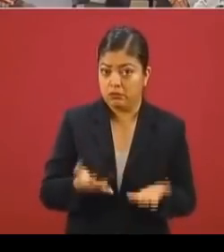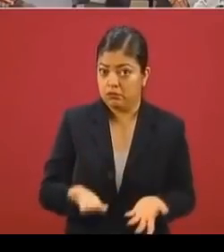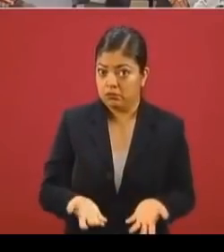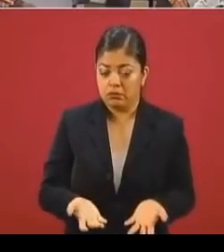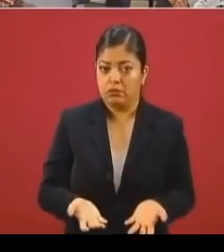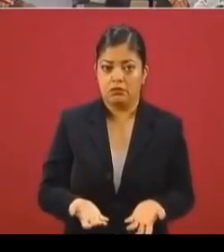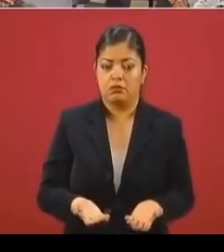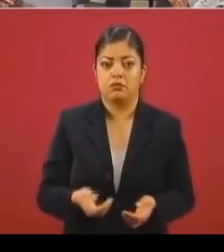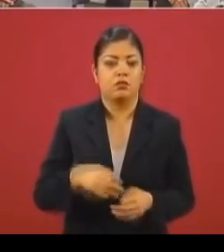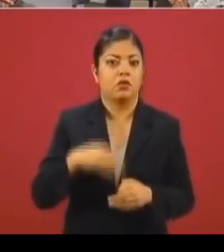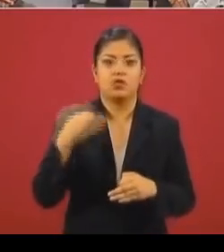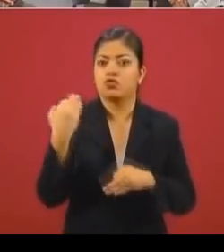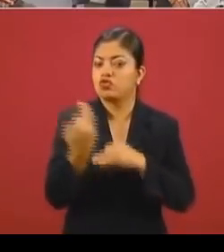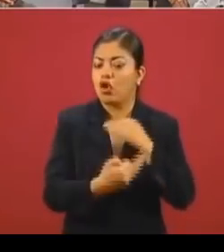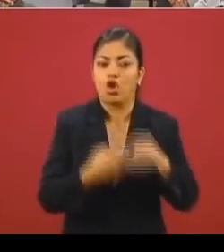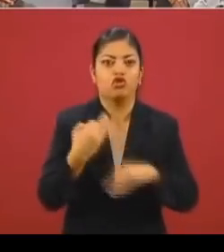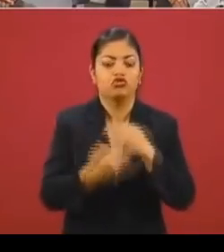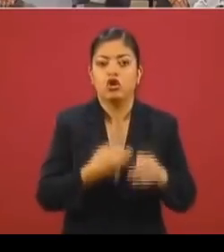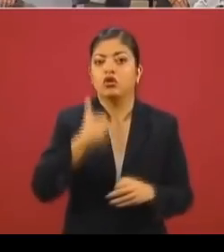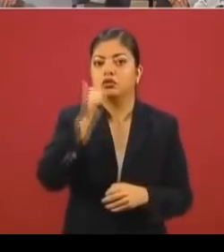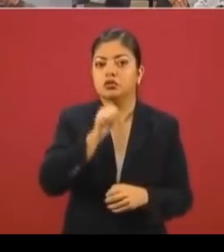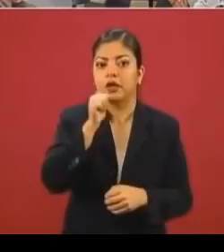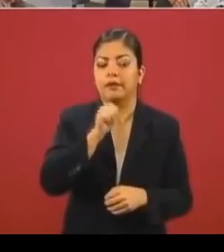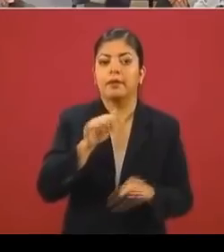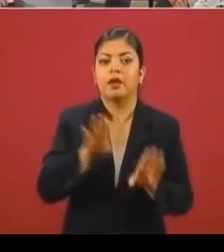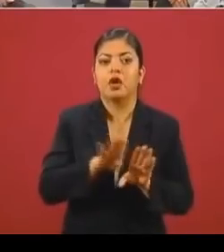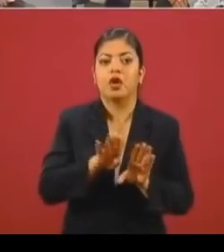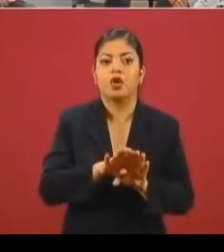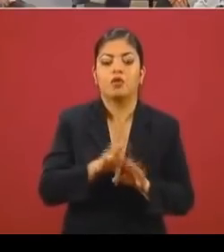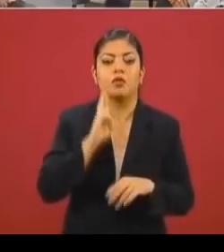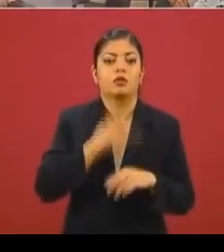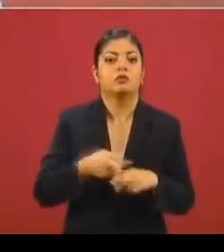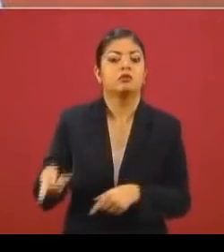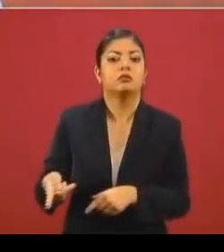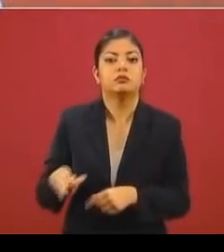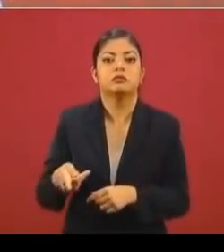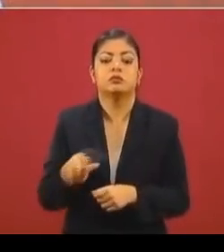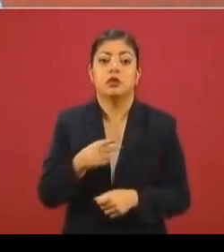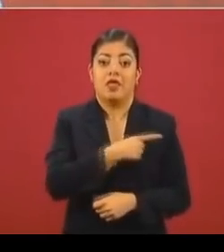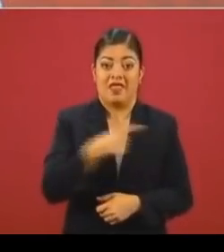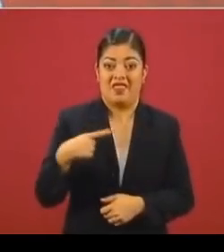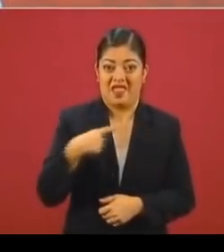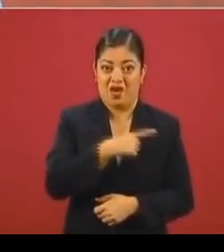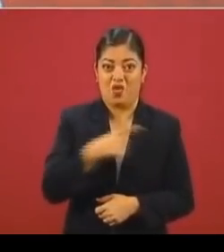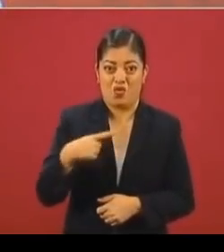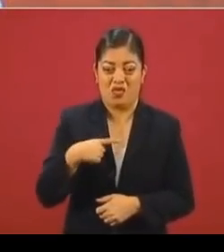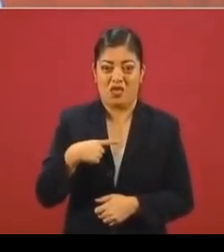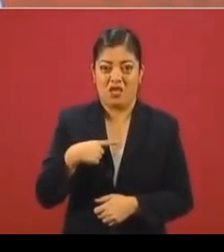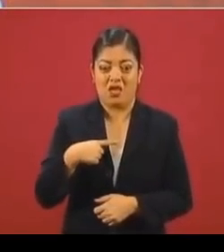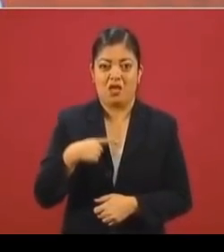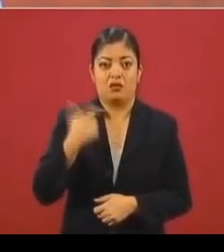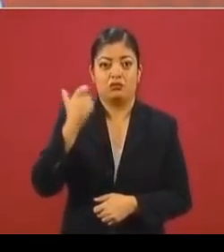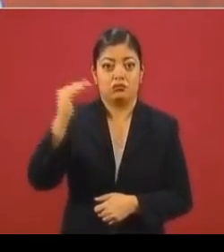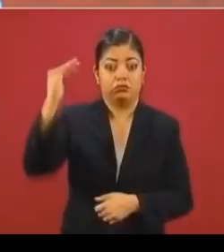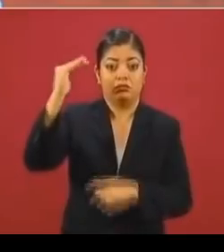le cargan a todos el rescate, convierten las deudas privadas de los de arriba